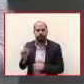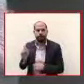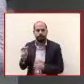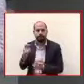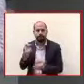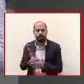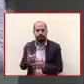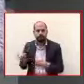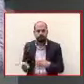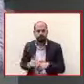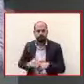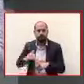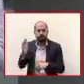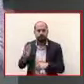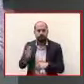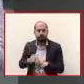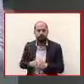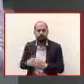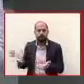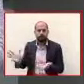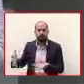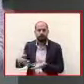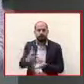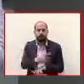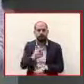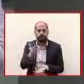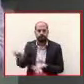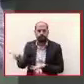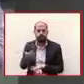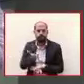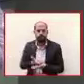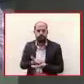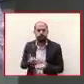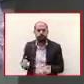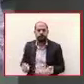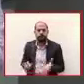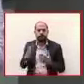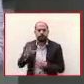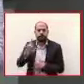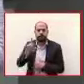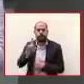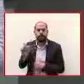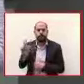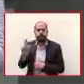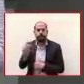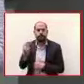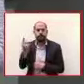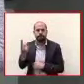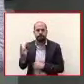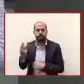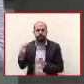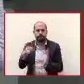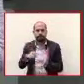45.220 pagos más. La recaudación obtenida por este rubro ascendió a